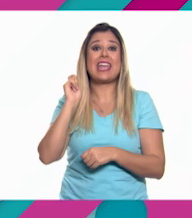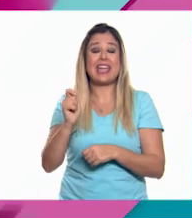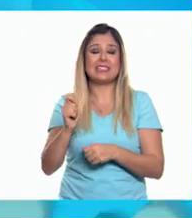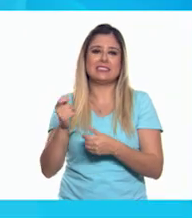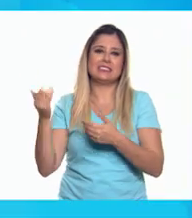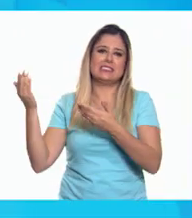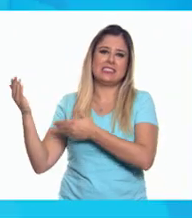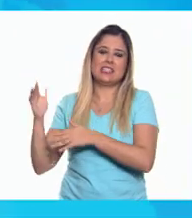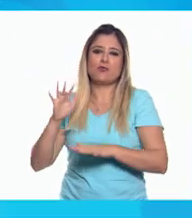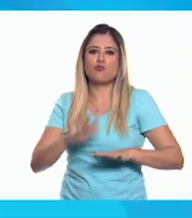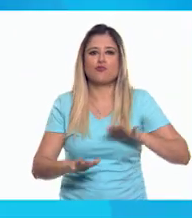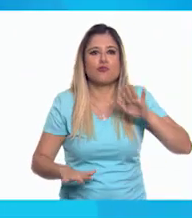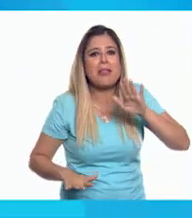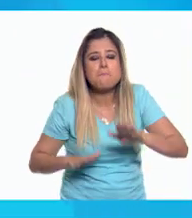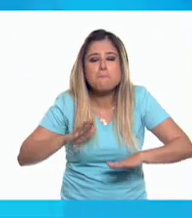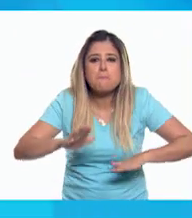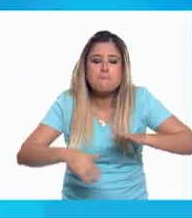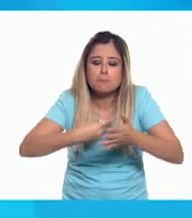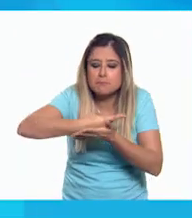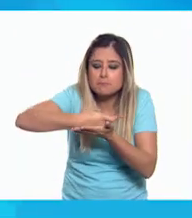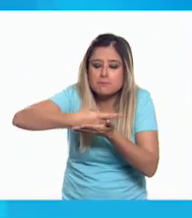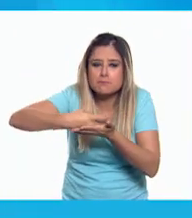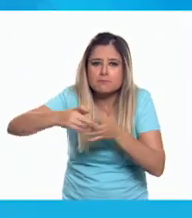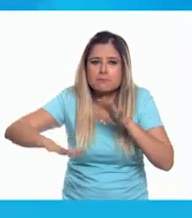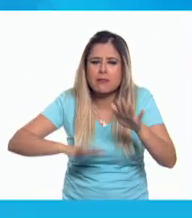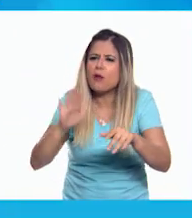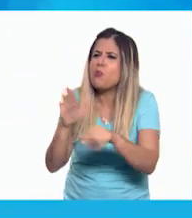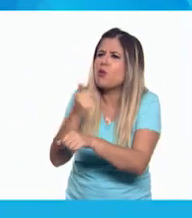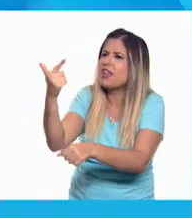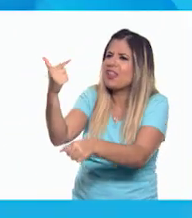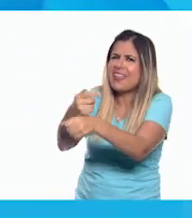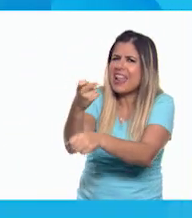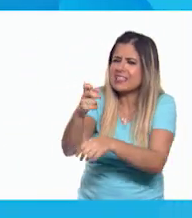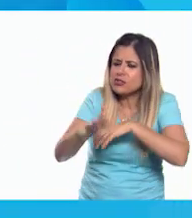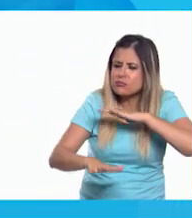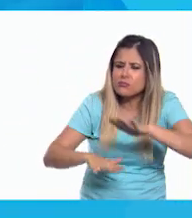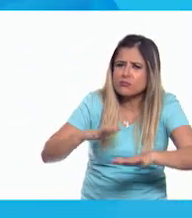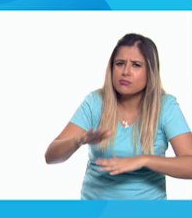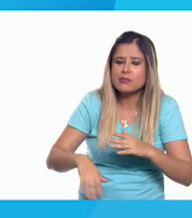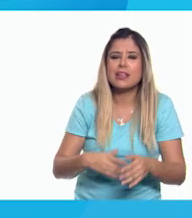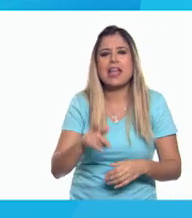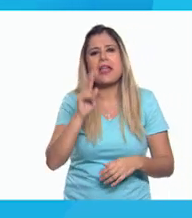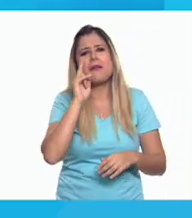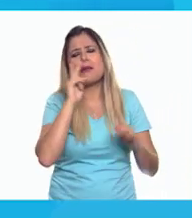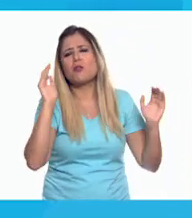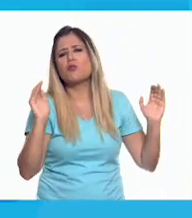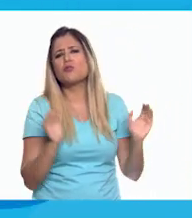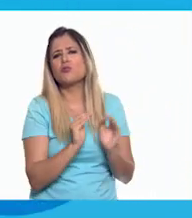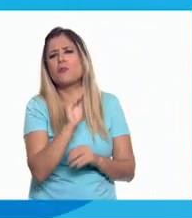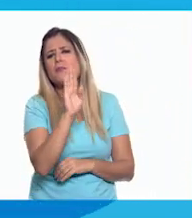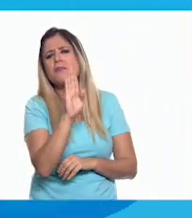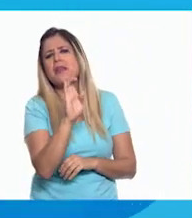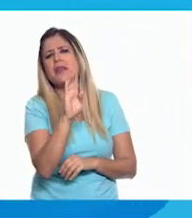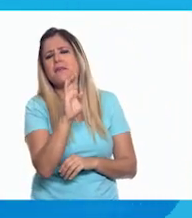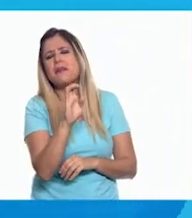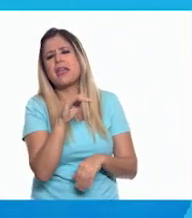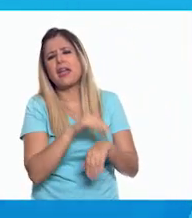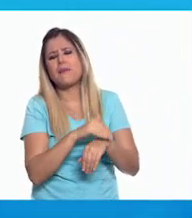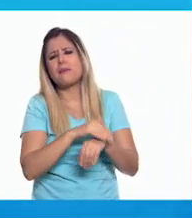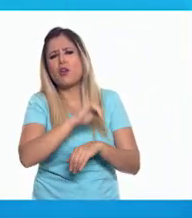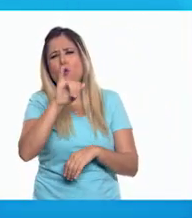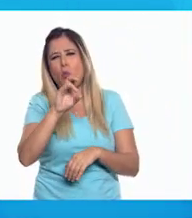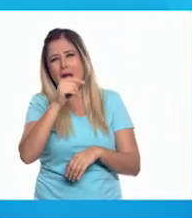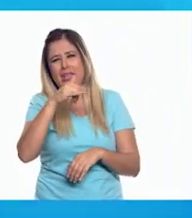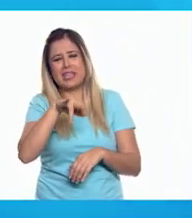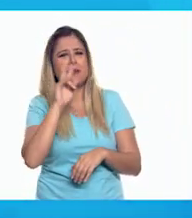de cuando gateaba. Así que esta... ¿Por qué te diste cuenta que era esa? Porque es donde se ve más pequeño. Nuestro amigo Joaquín es donde se